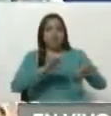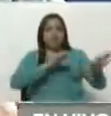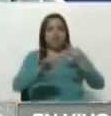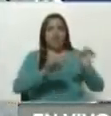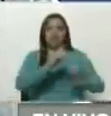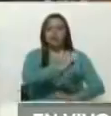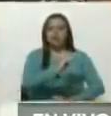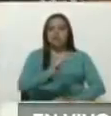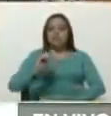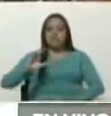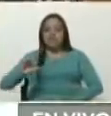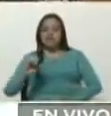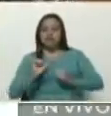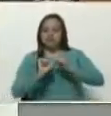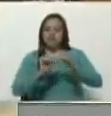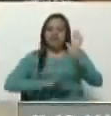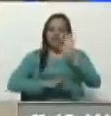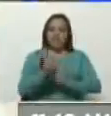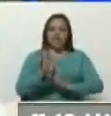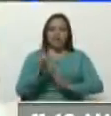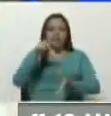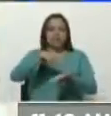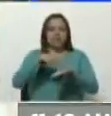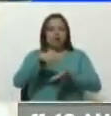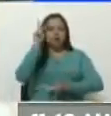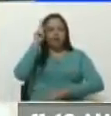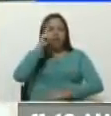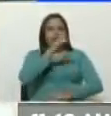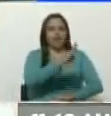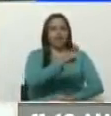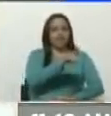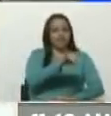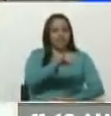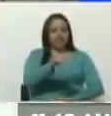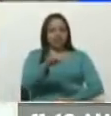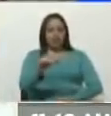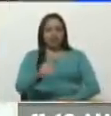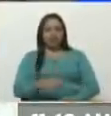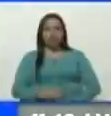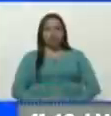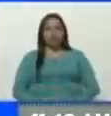sigue desarrollando la intervención del profesor Luis Brito García. Vamos a escucharlo.